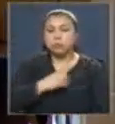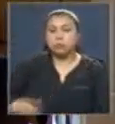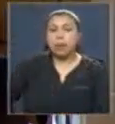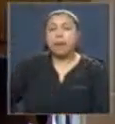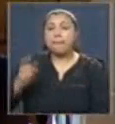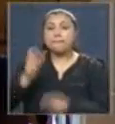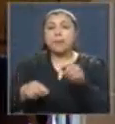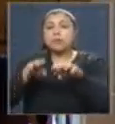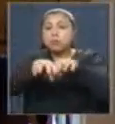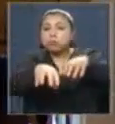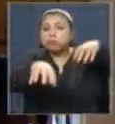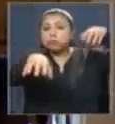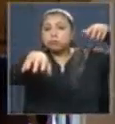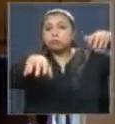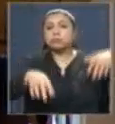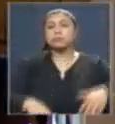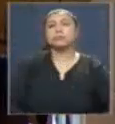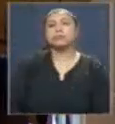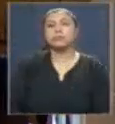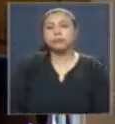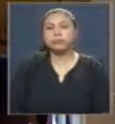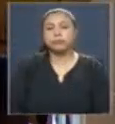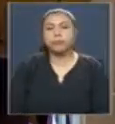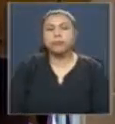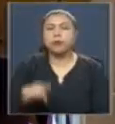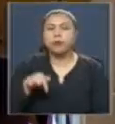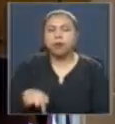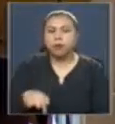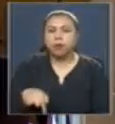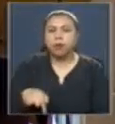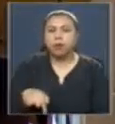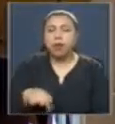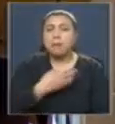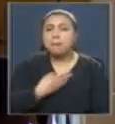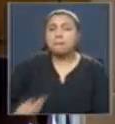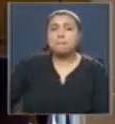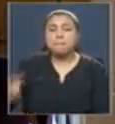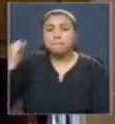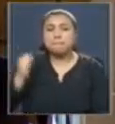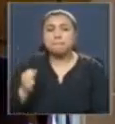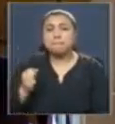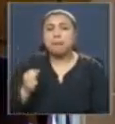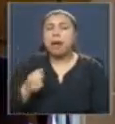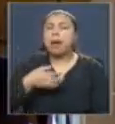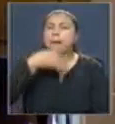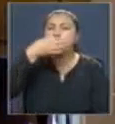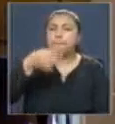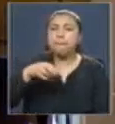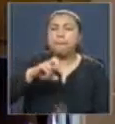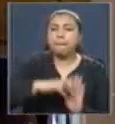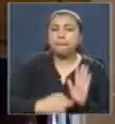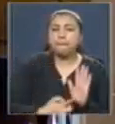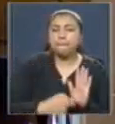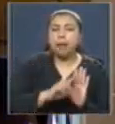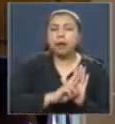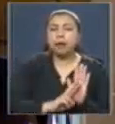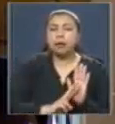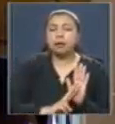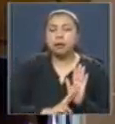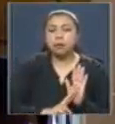tribunas. El presidente Piñera ha fundamentado la necesidad de este proyecto de reforma